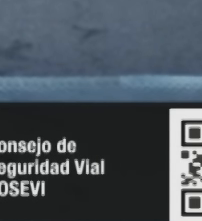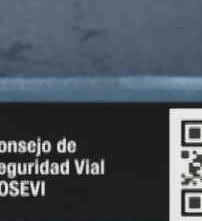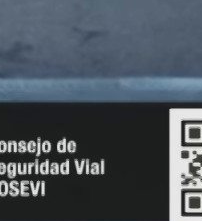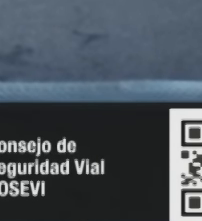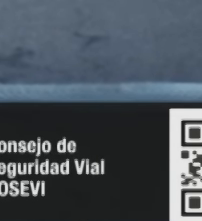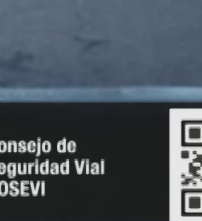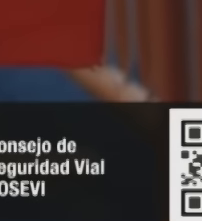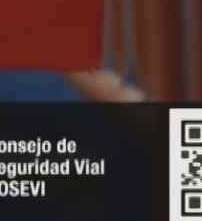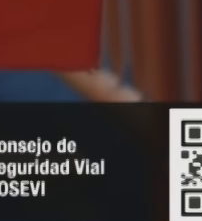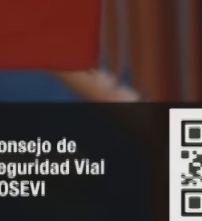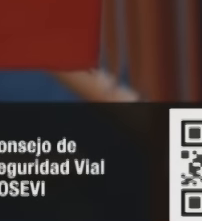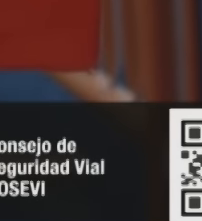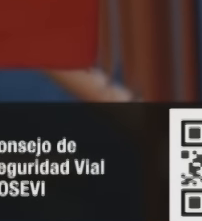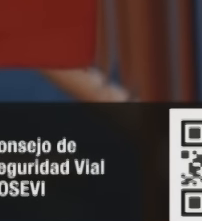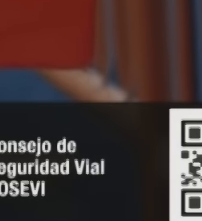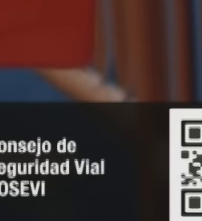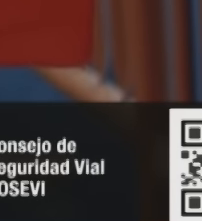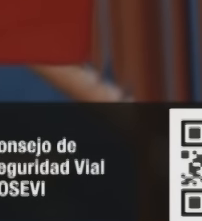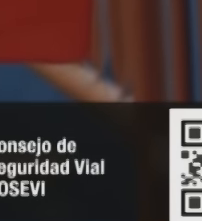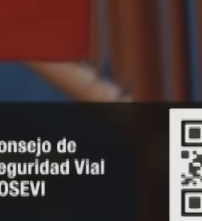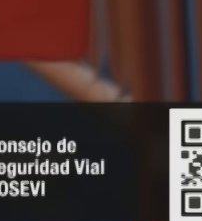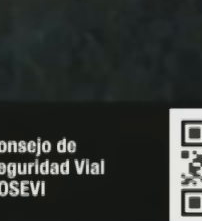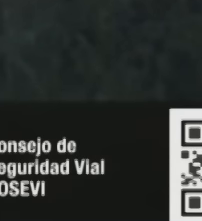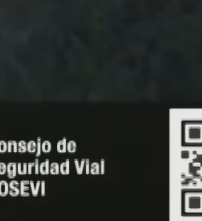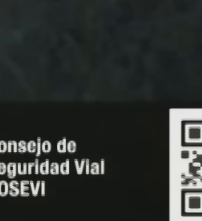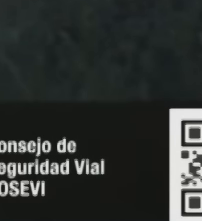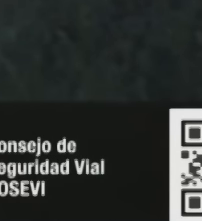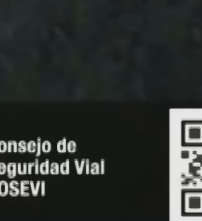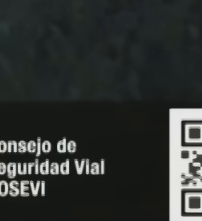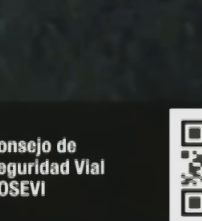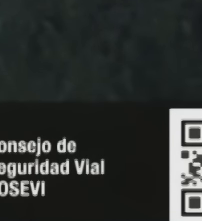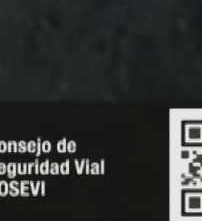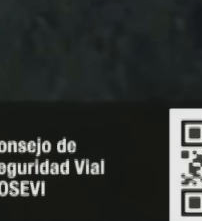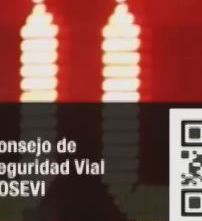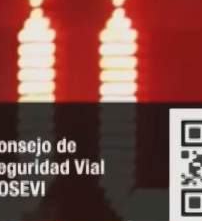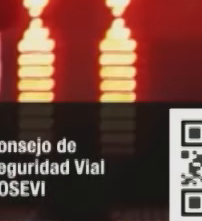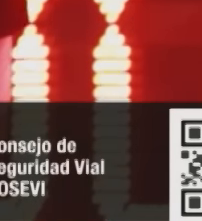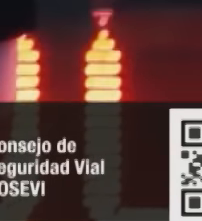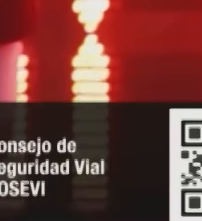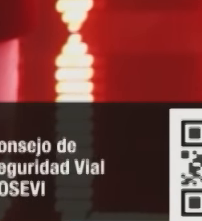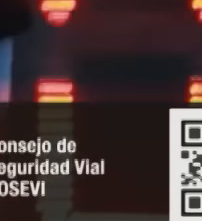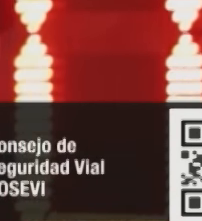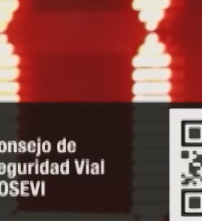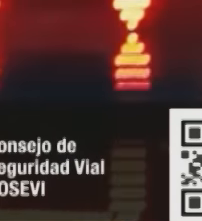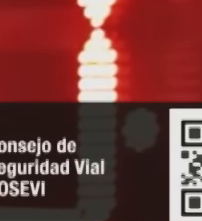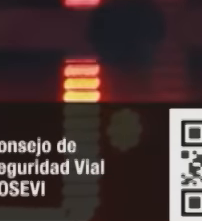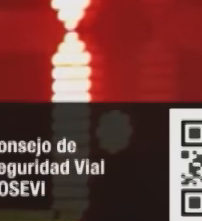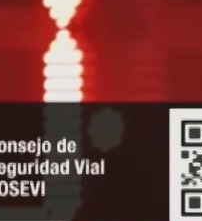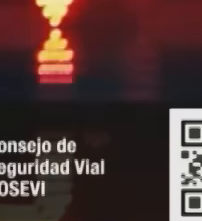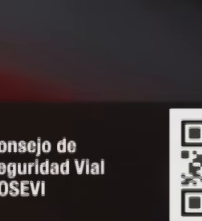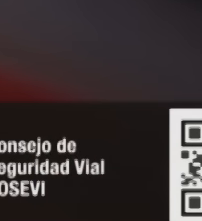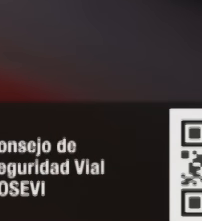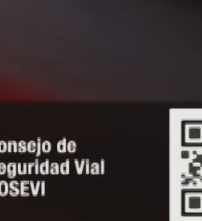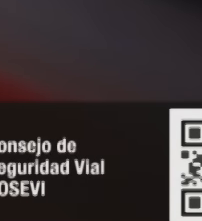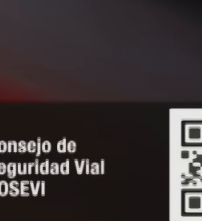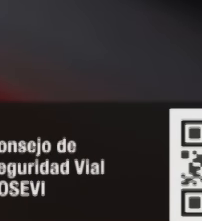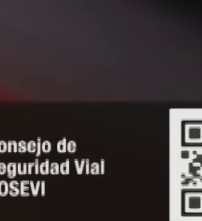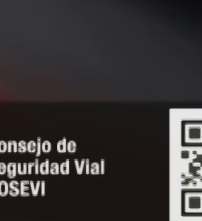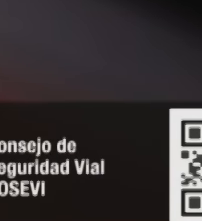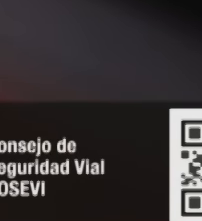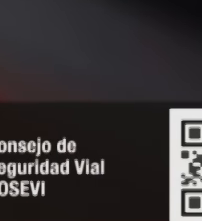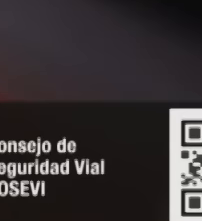planita 20ct qué H es a las 5 de la mañana Ah eso está muy bien una vez fui a correr a Jacobo una caras típic de 10